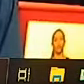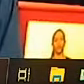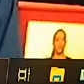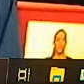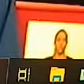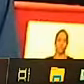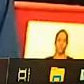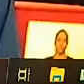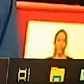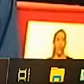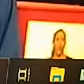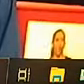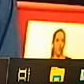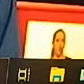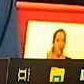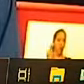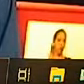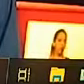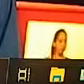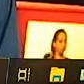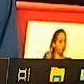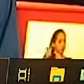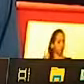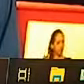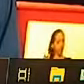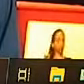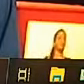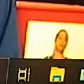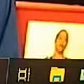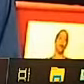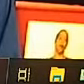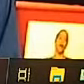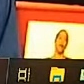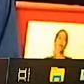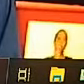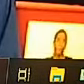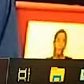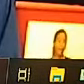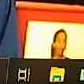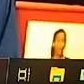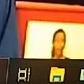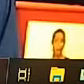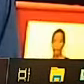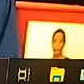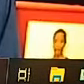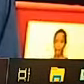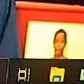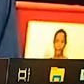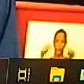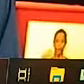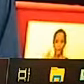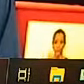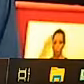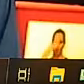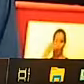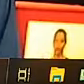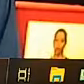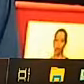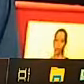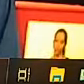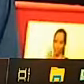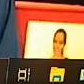con el fusil al hombro, a la espera de cualquier ataque, porque aquí hay un pueblo convencido, comprometido